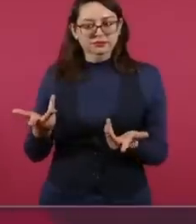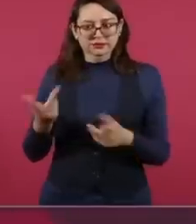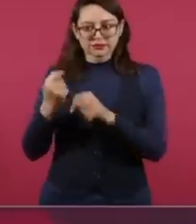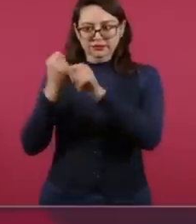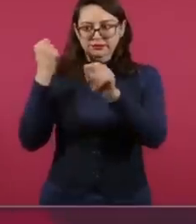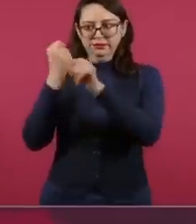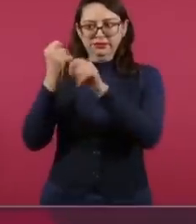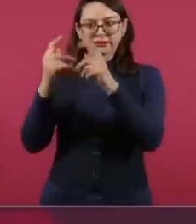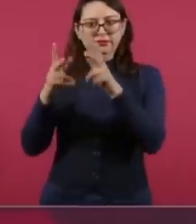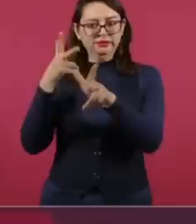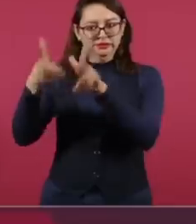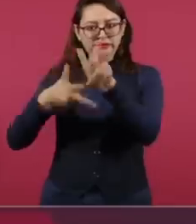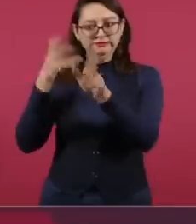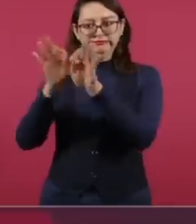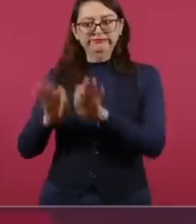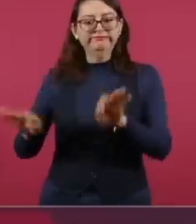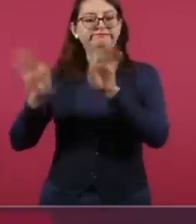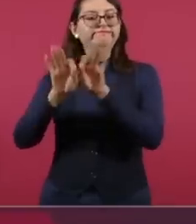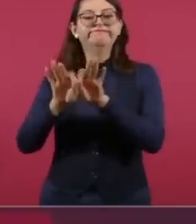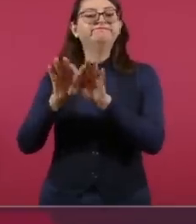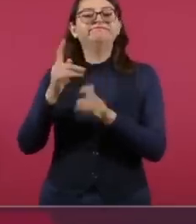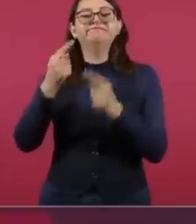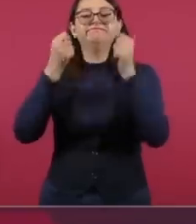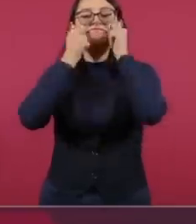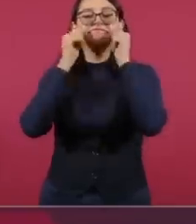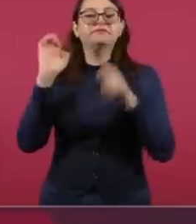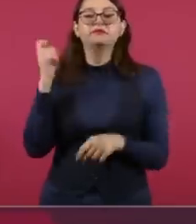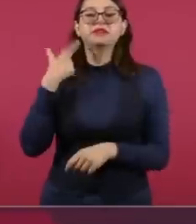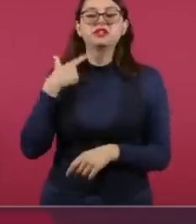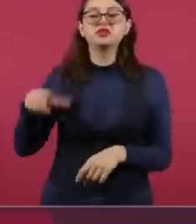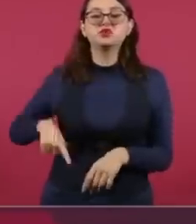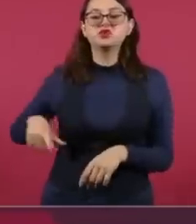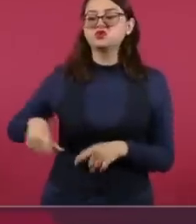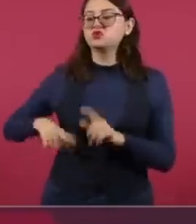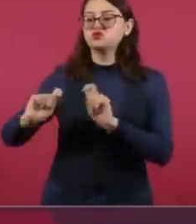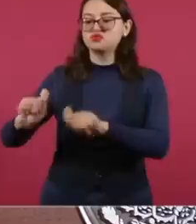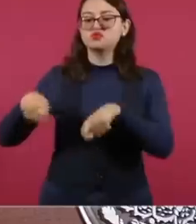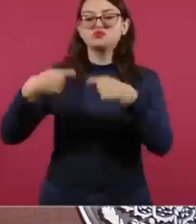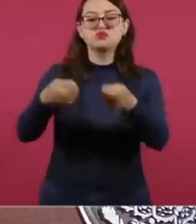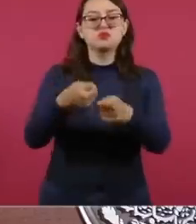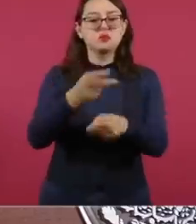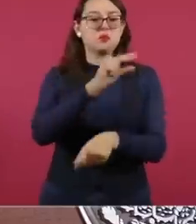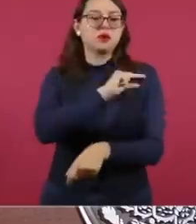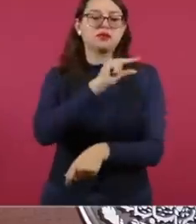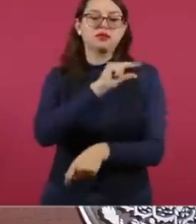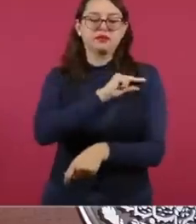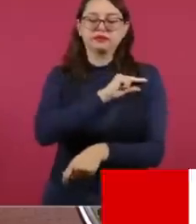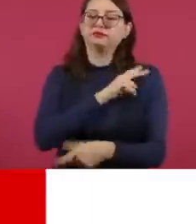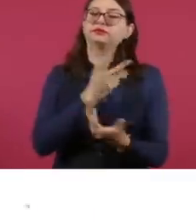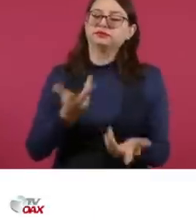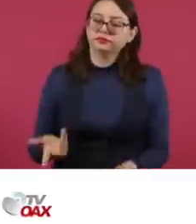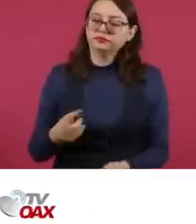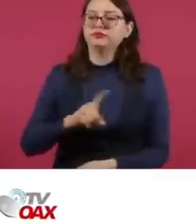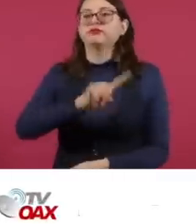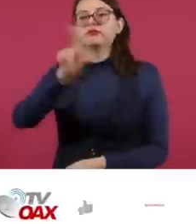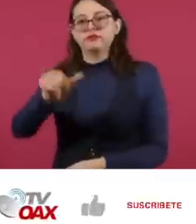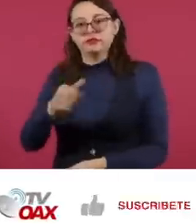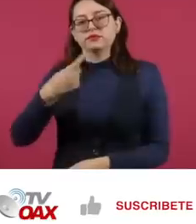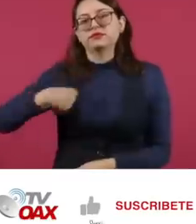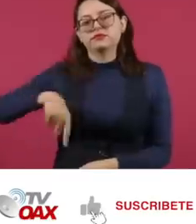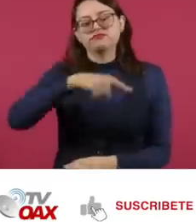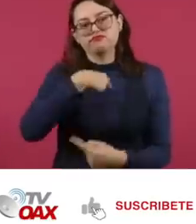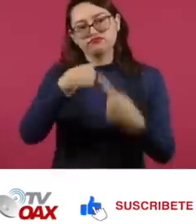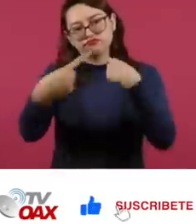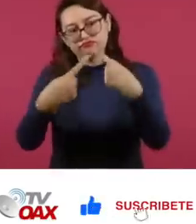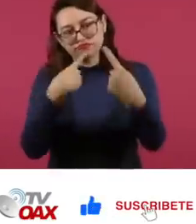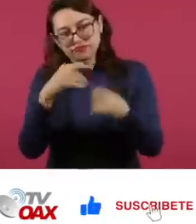Istmo. Sin embargo, habían entregado la concesión. Entonces se rescató la concesión, se llegó a un acuerdo y